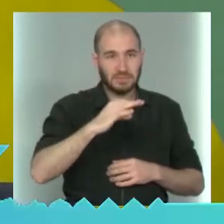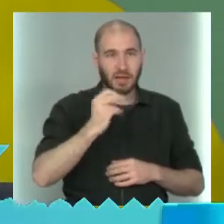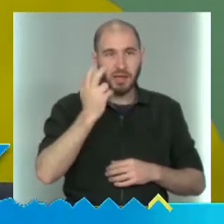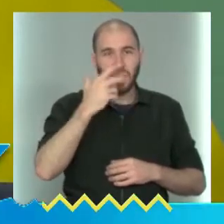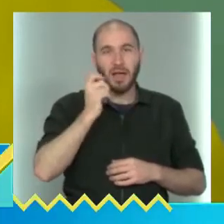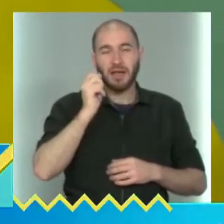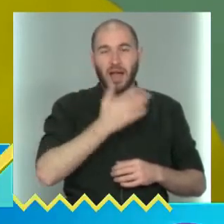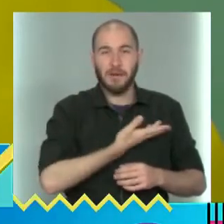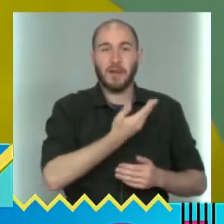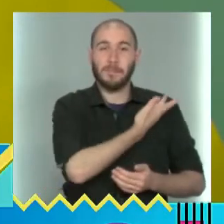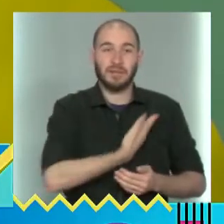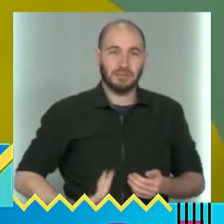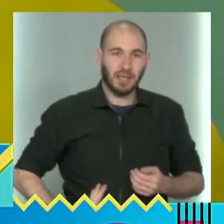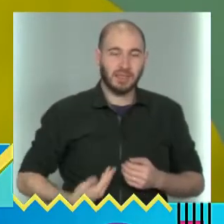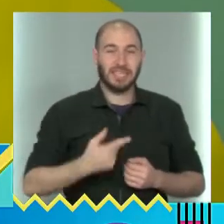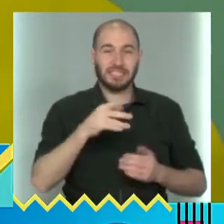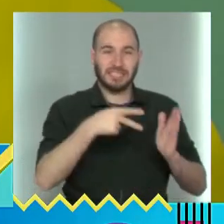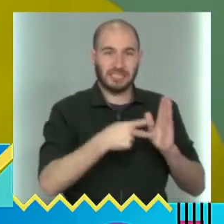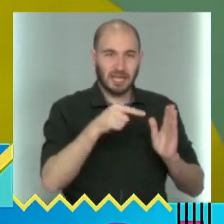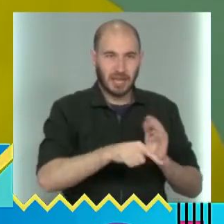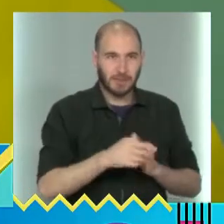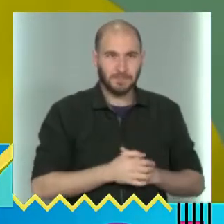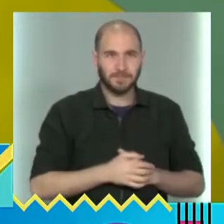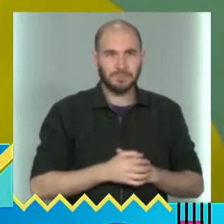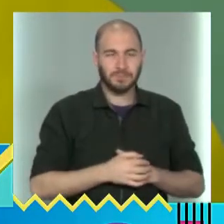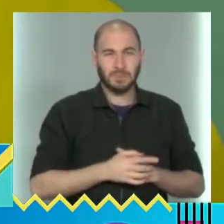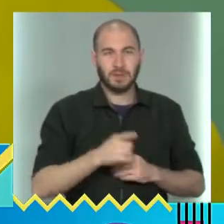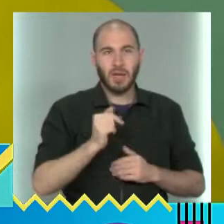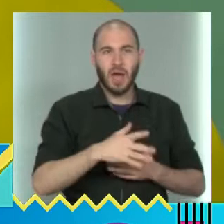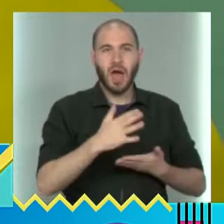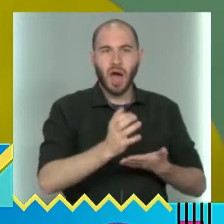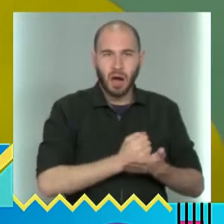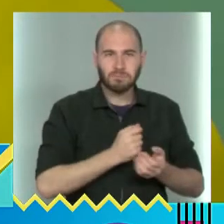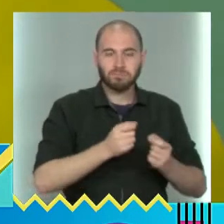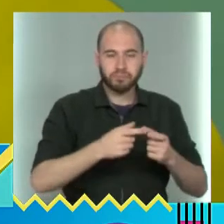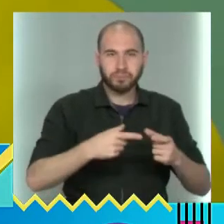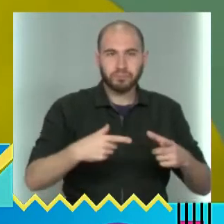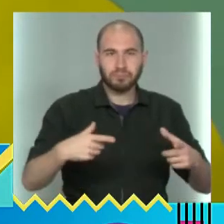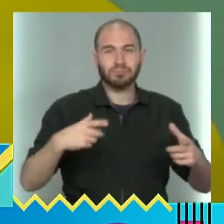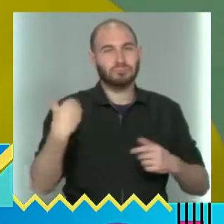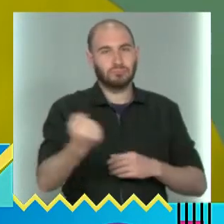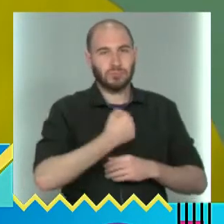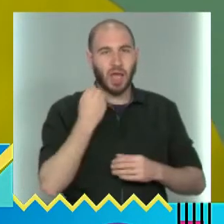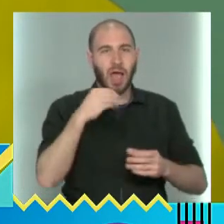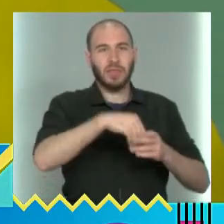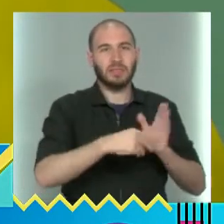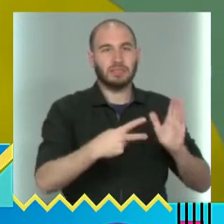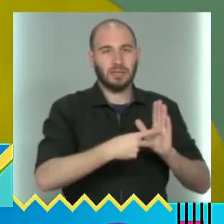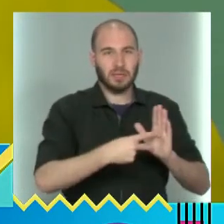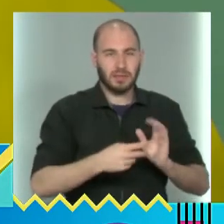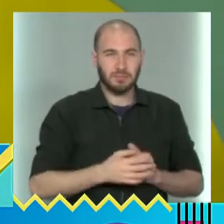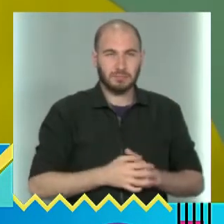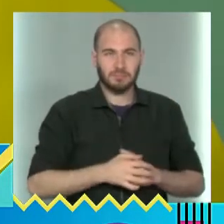Hafez al-Assad como presidente de Siria, va a tener una aceptación cada vez más significativa dentro de Siria. Y